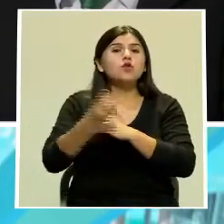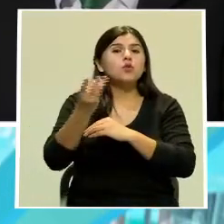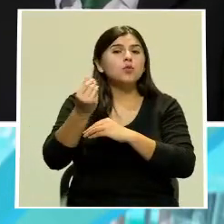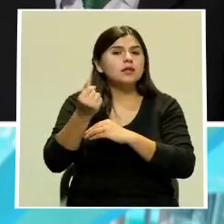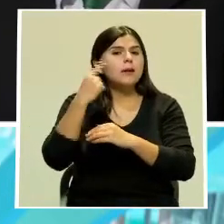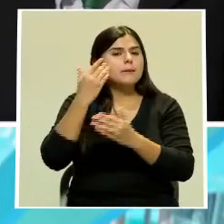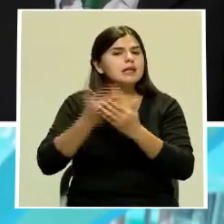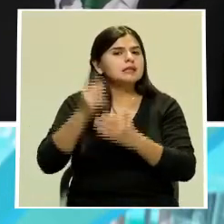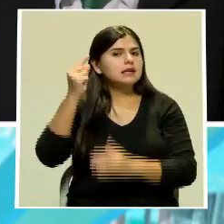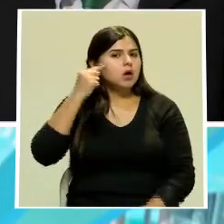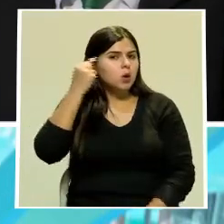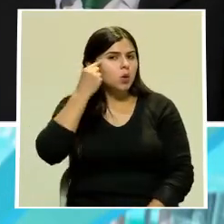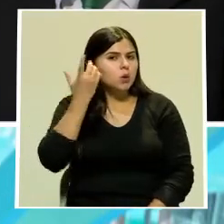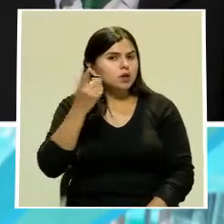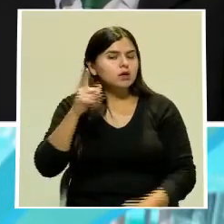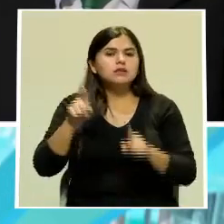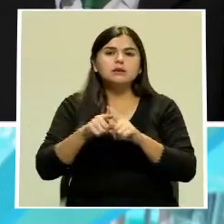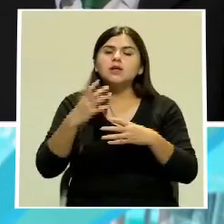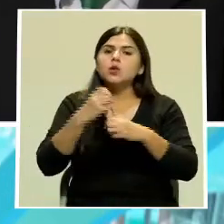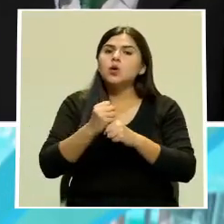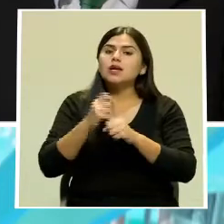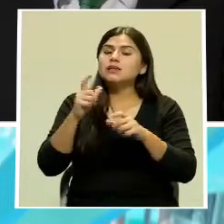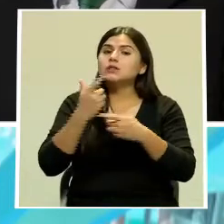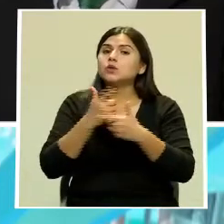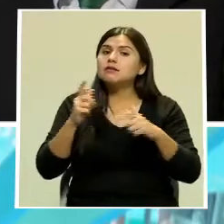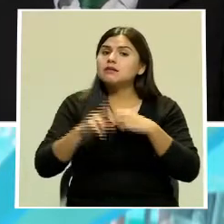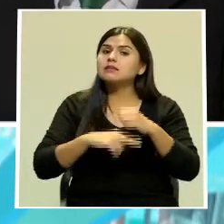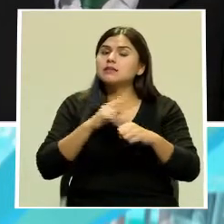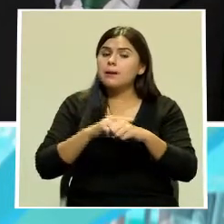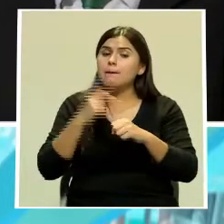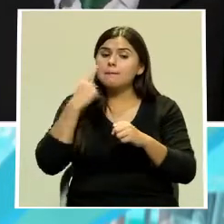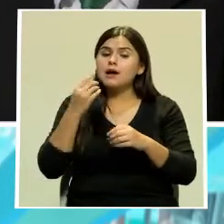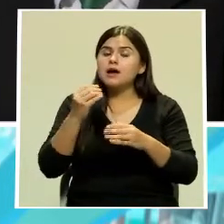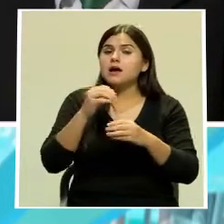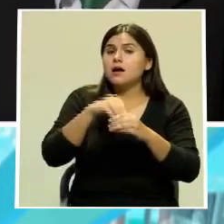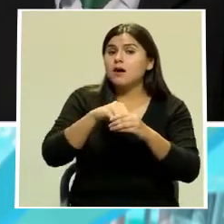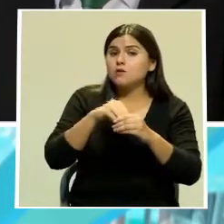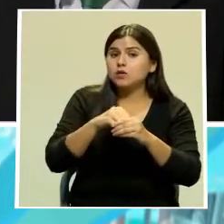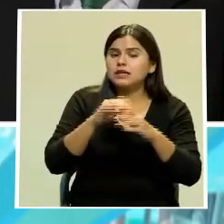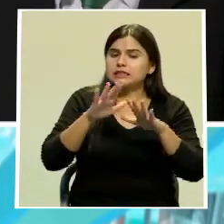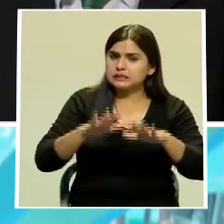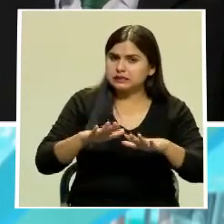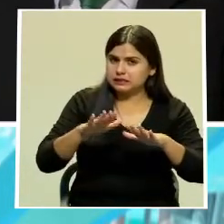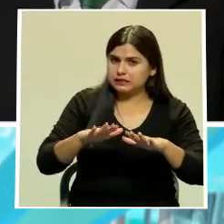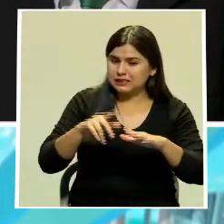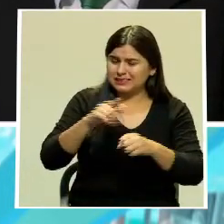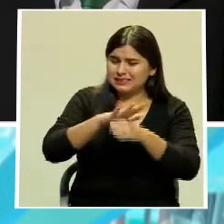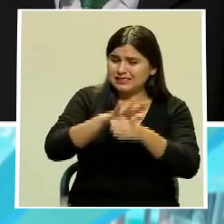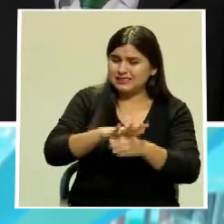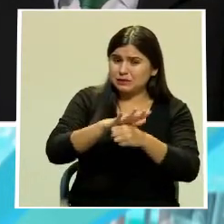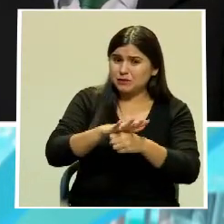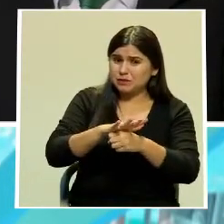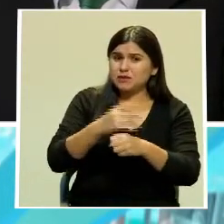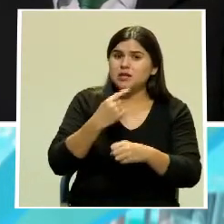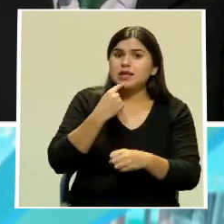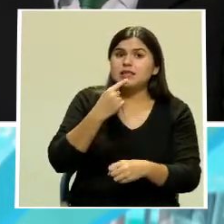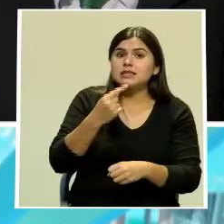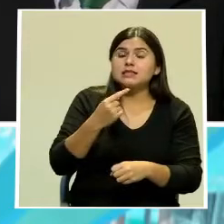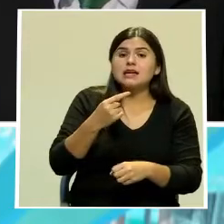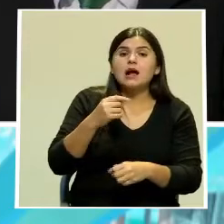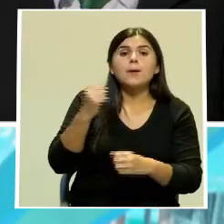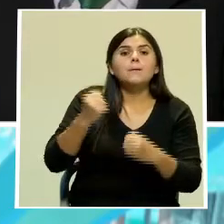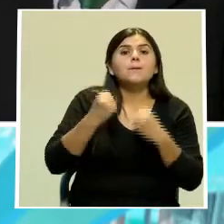gobierno, y lo que hizo Liberación Nacional, digamos, para abonar a la tranquilidad de esa presión, es indicarle al Poder Ejecutivo que no contaba